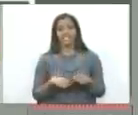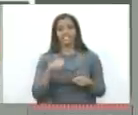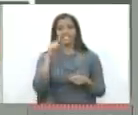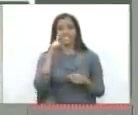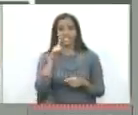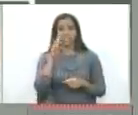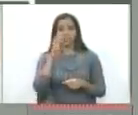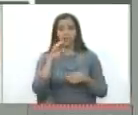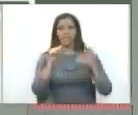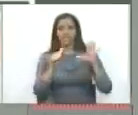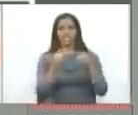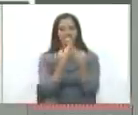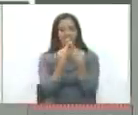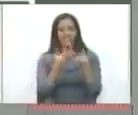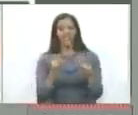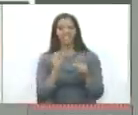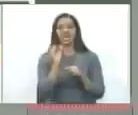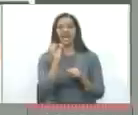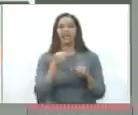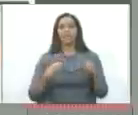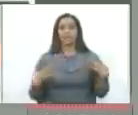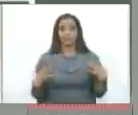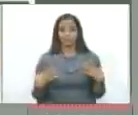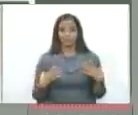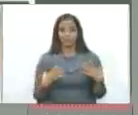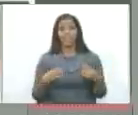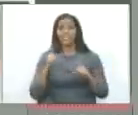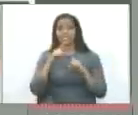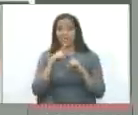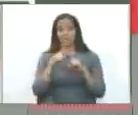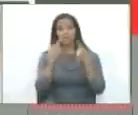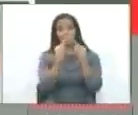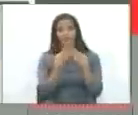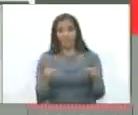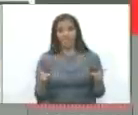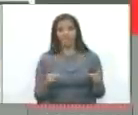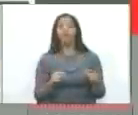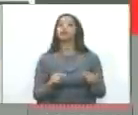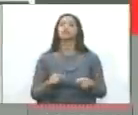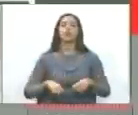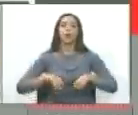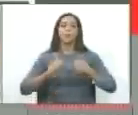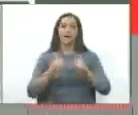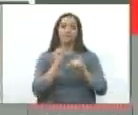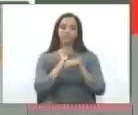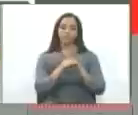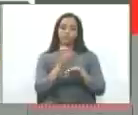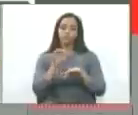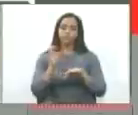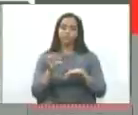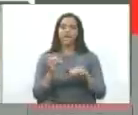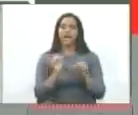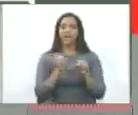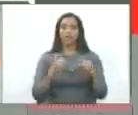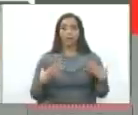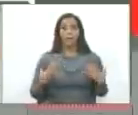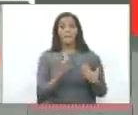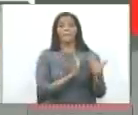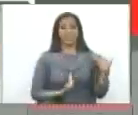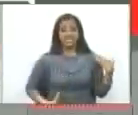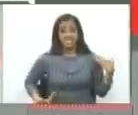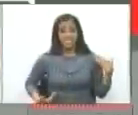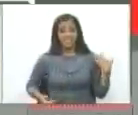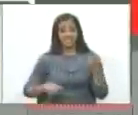arroz de distinto tipo. Y ellos tienen una cultura, son ahorita uno de los más grandes exportadores de arroz. Presidente, después de la